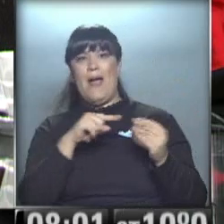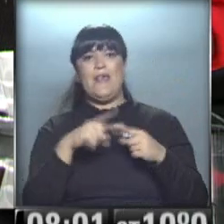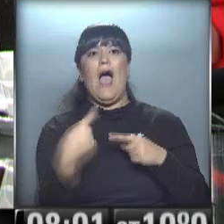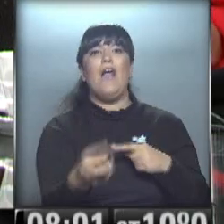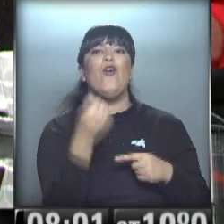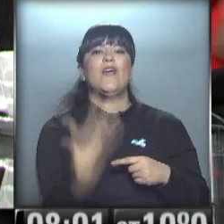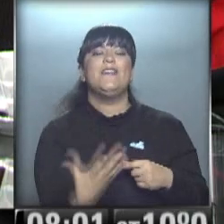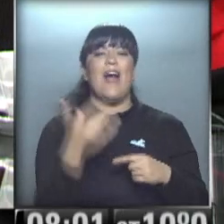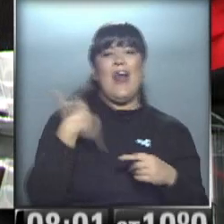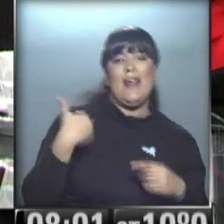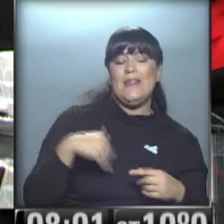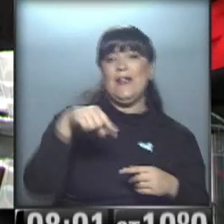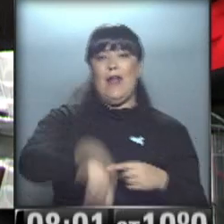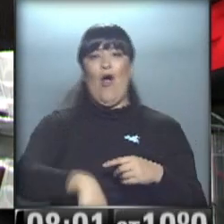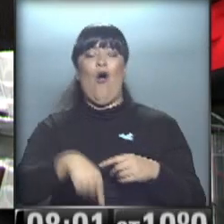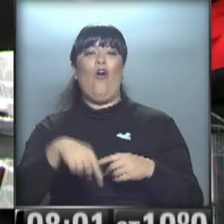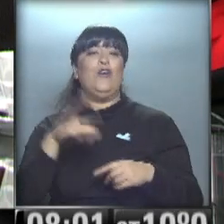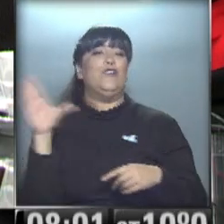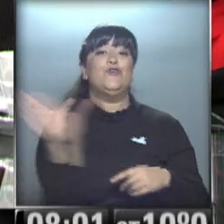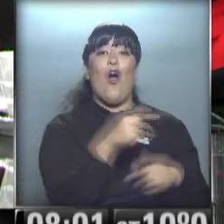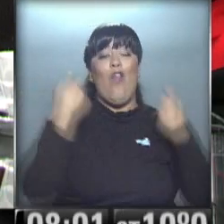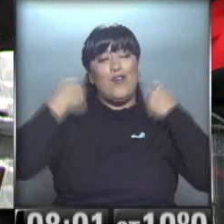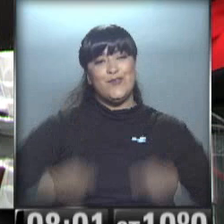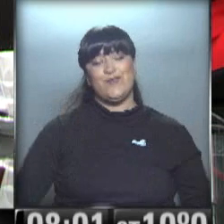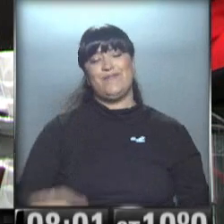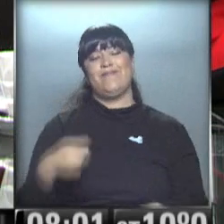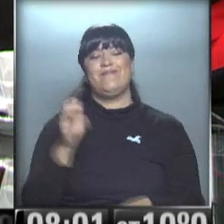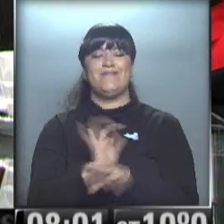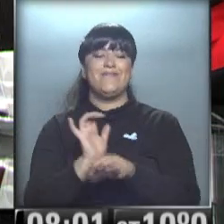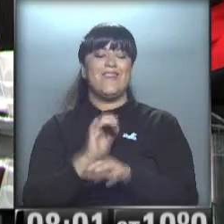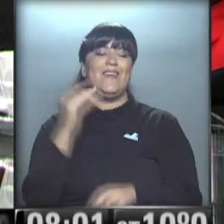con Argentina. La selección juega y todos nos vestimos de selección. 8:01, títulos.